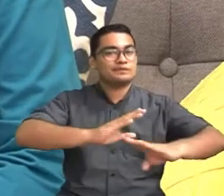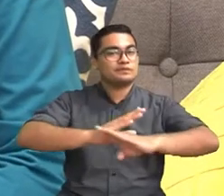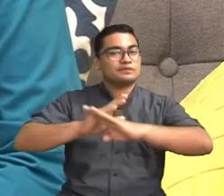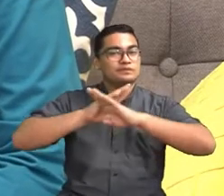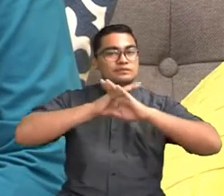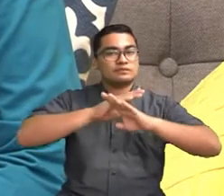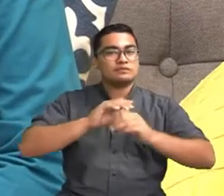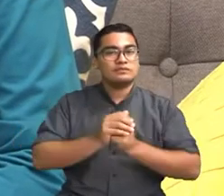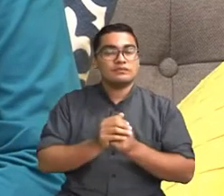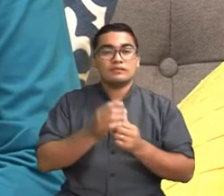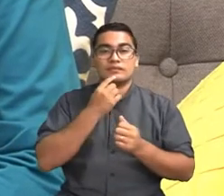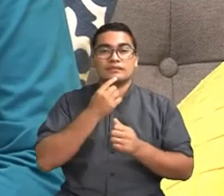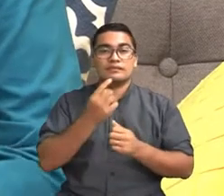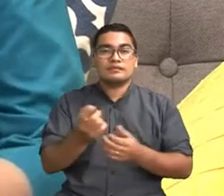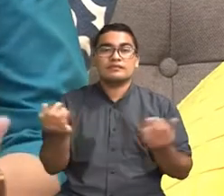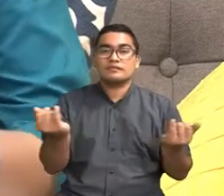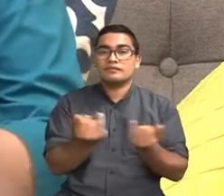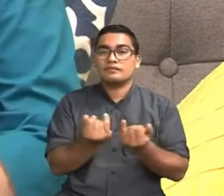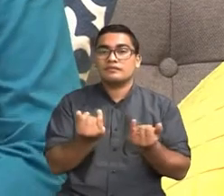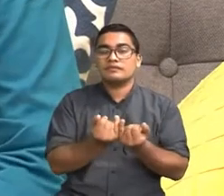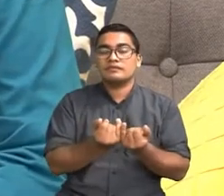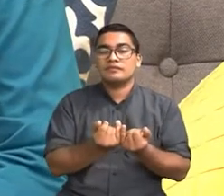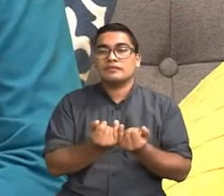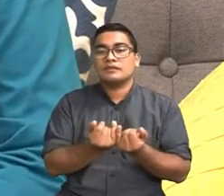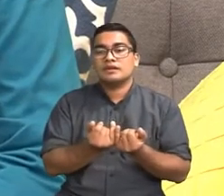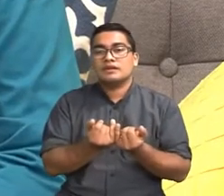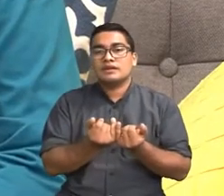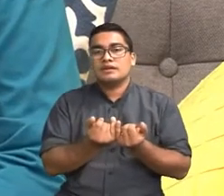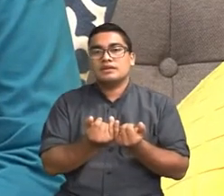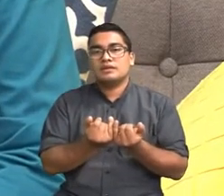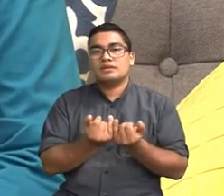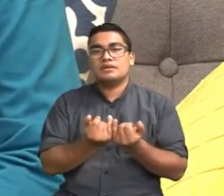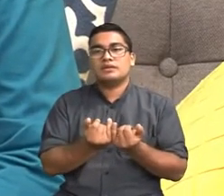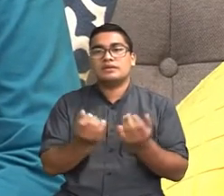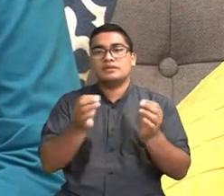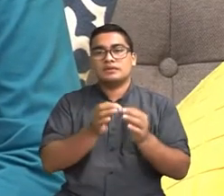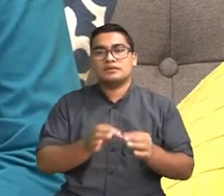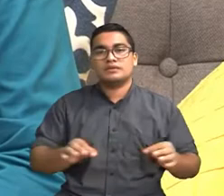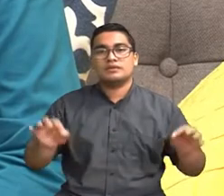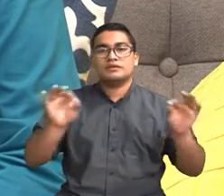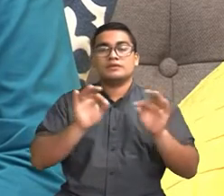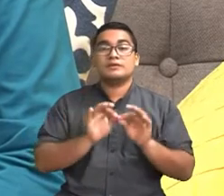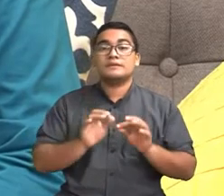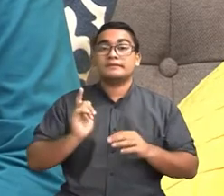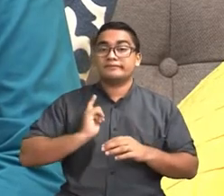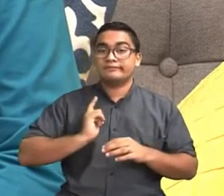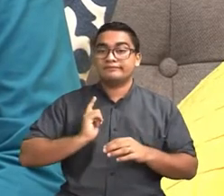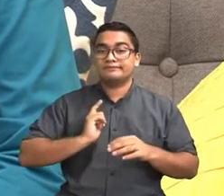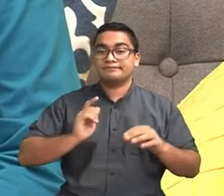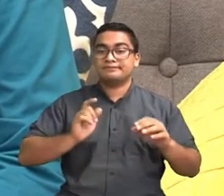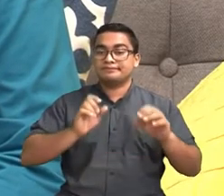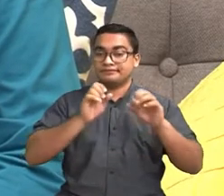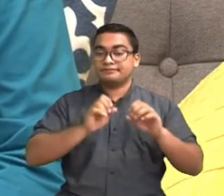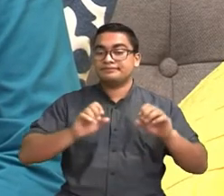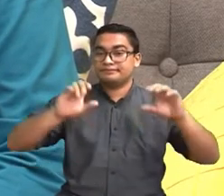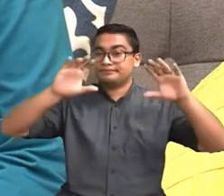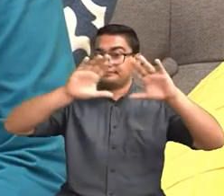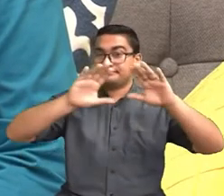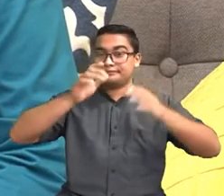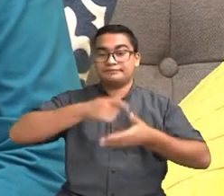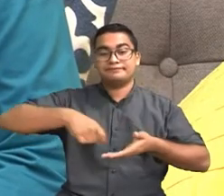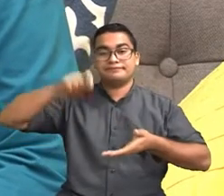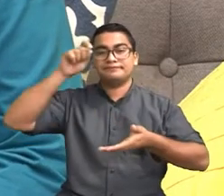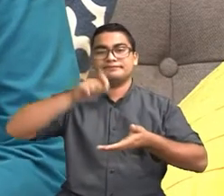es parte, digamos, de este componente que tiene la Convención Internacional de la